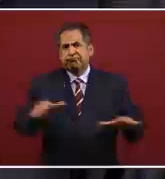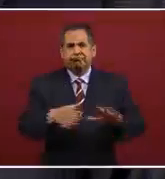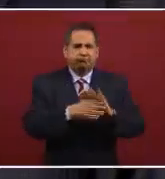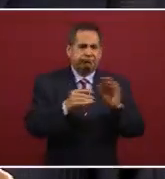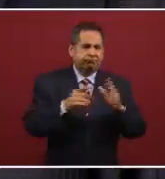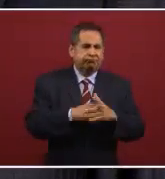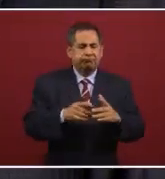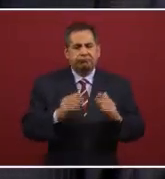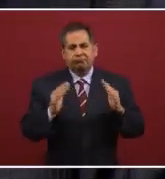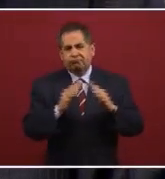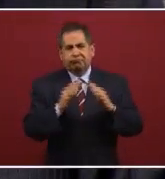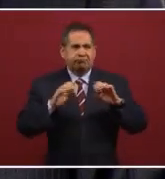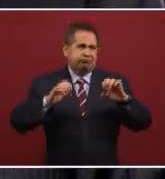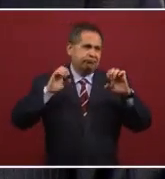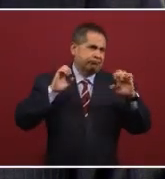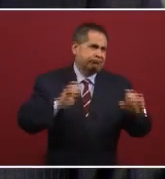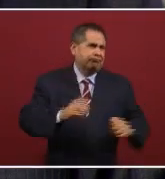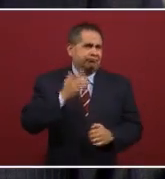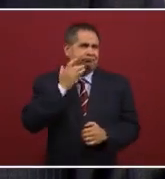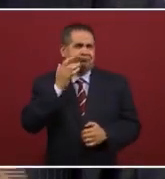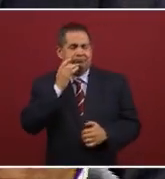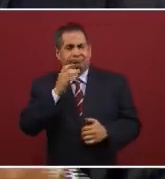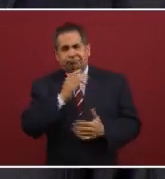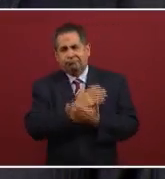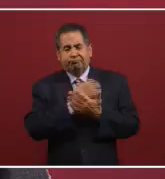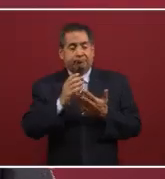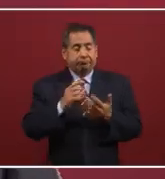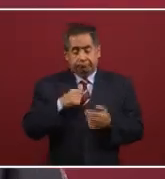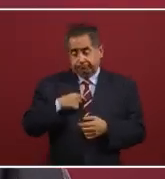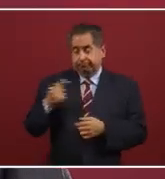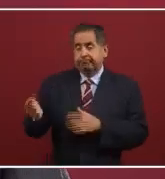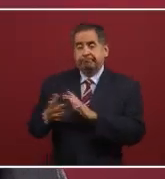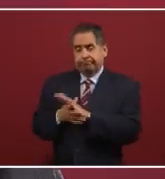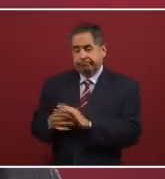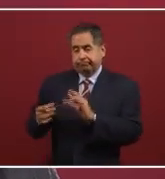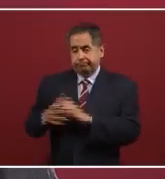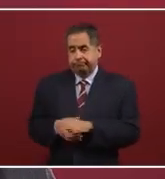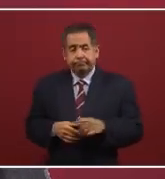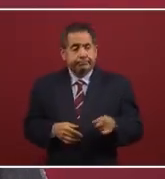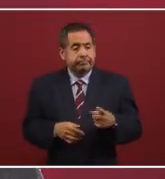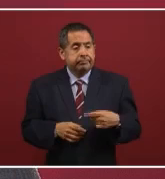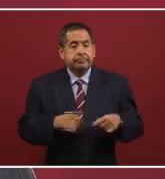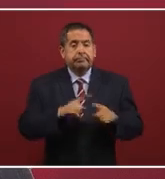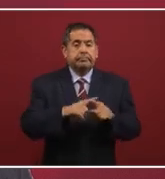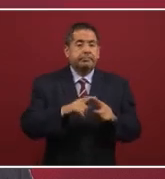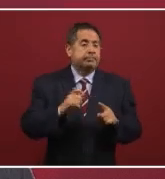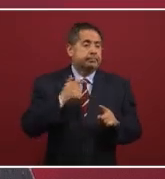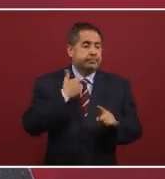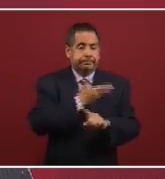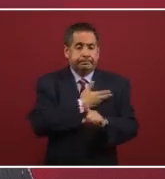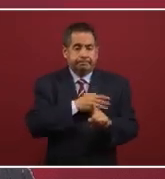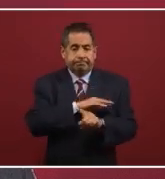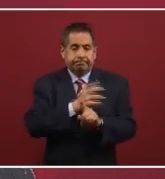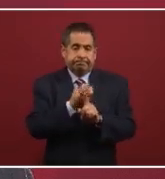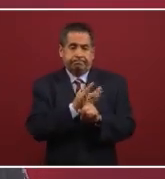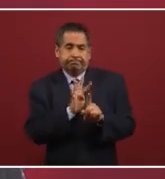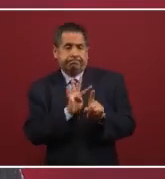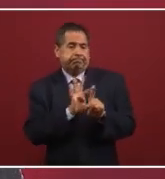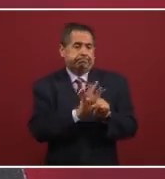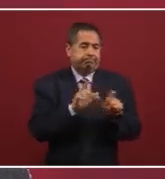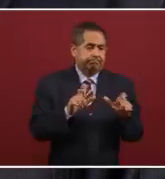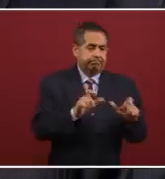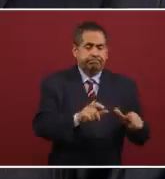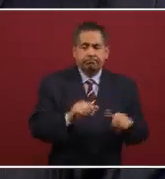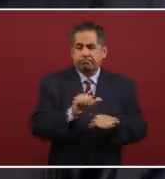las residencias, de cuántos cuidaban al presidente, de los carros